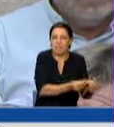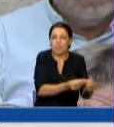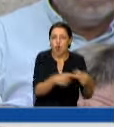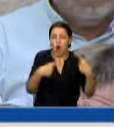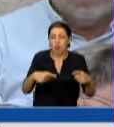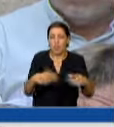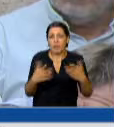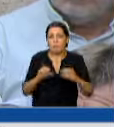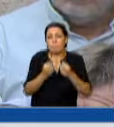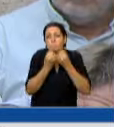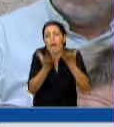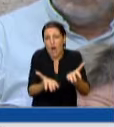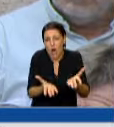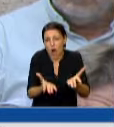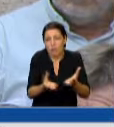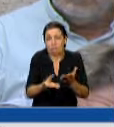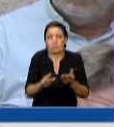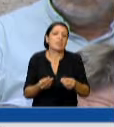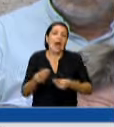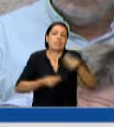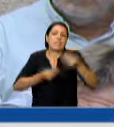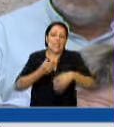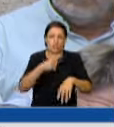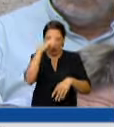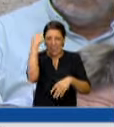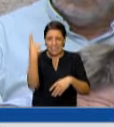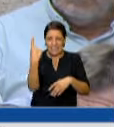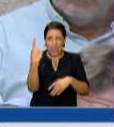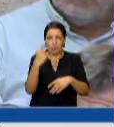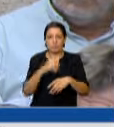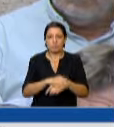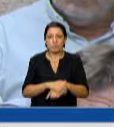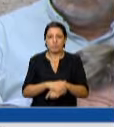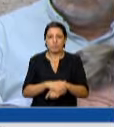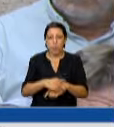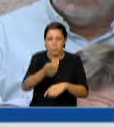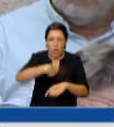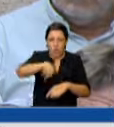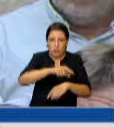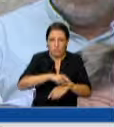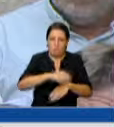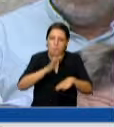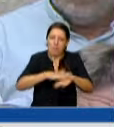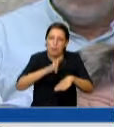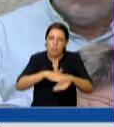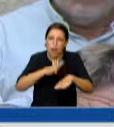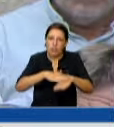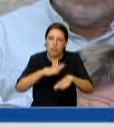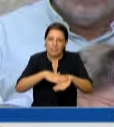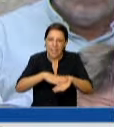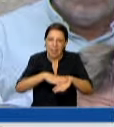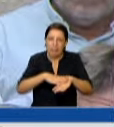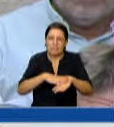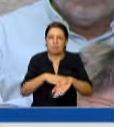momento hubo una orden y prácticamente lo barrieron, como a todos los manifestantes, a él siendo diputado también lo barrieron. En el momento de que estaba declarando